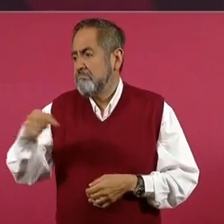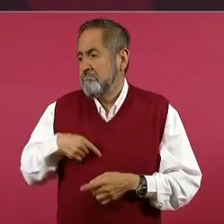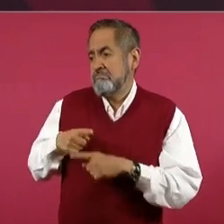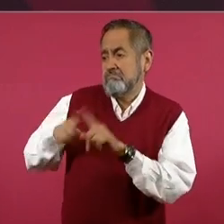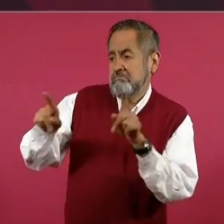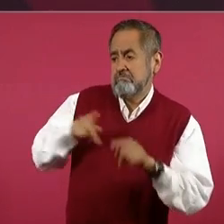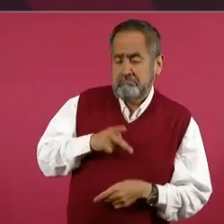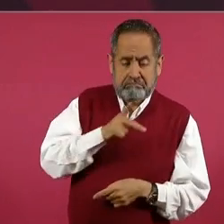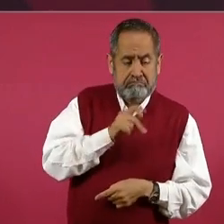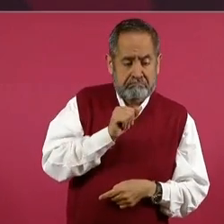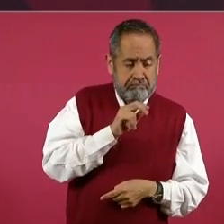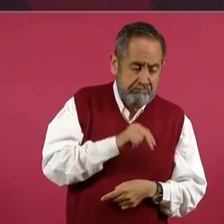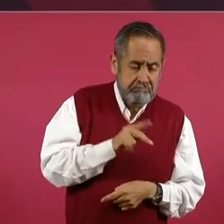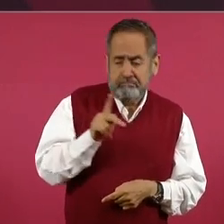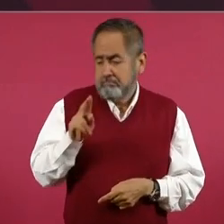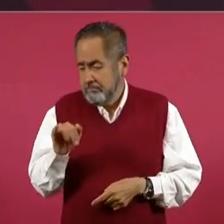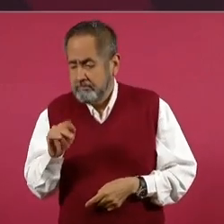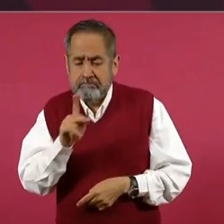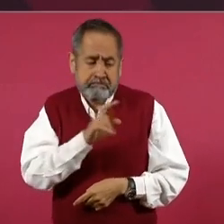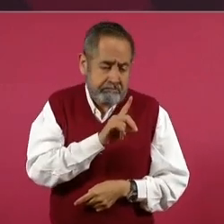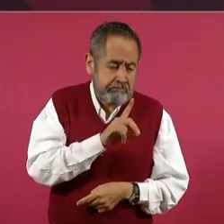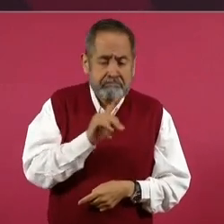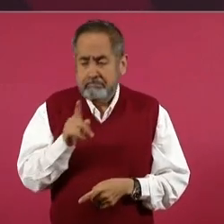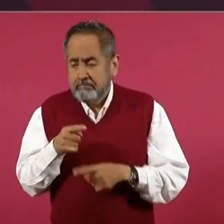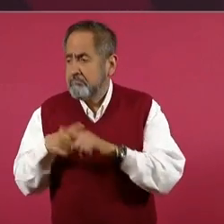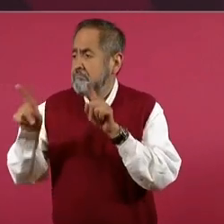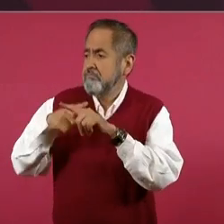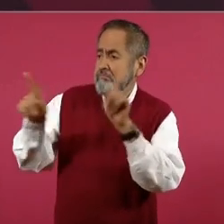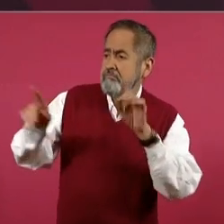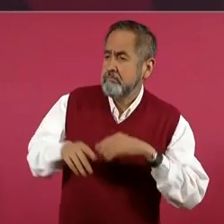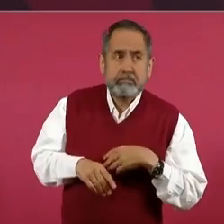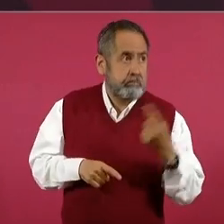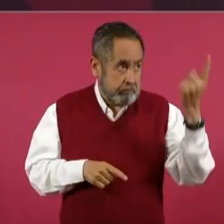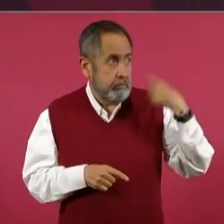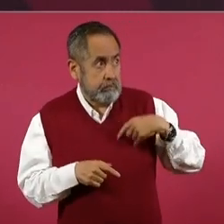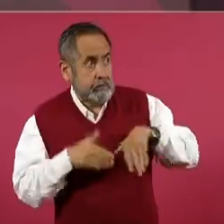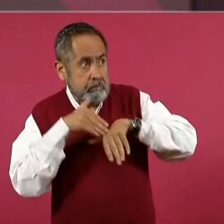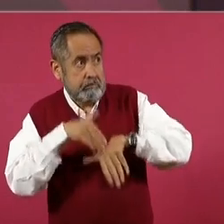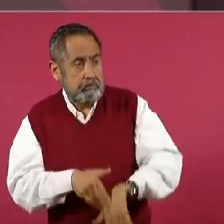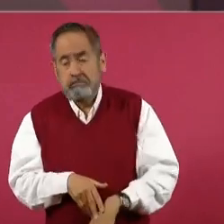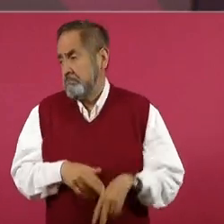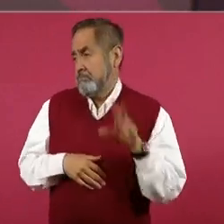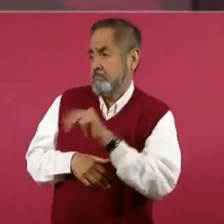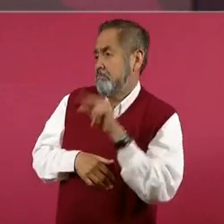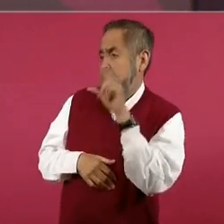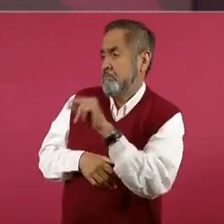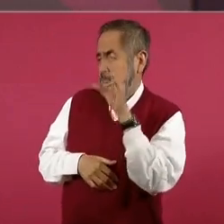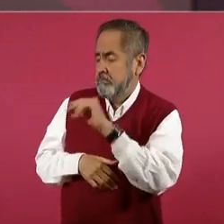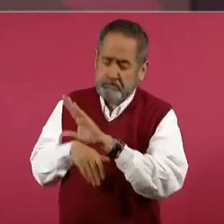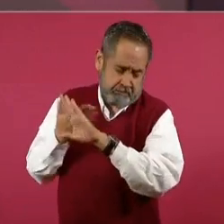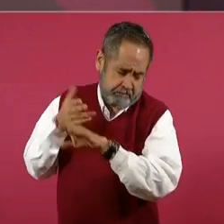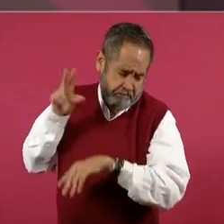partidistas y recibiendo consigna voten todo en contra,